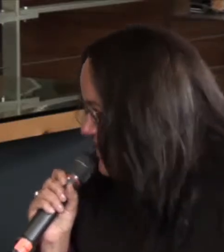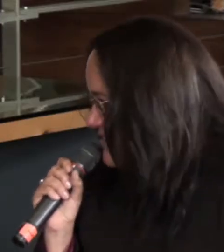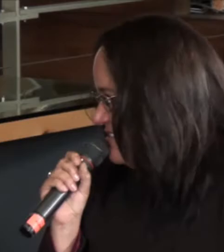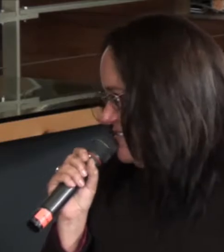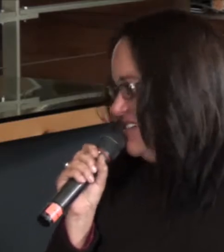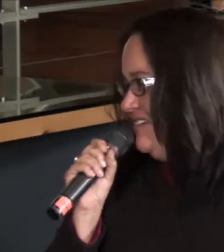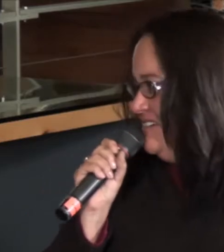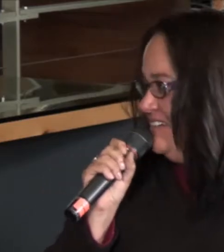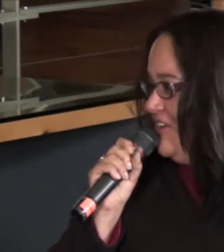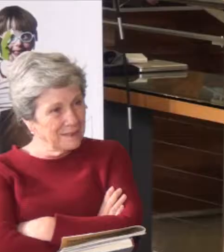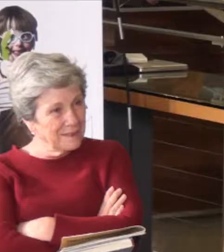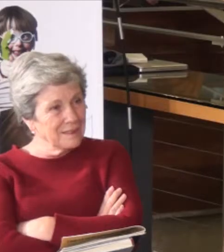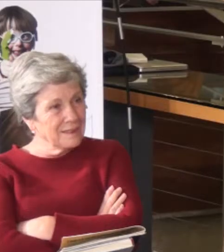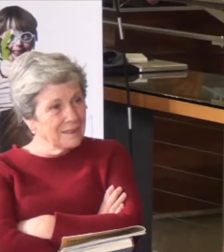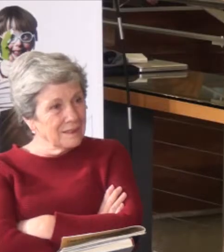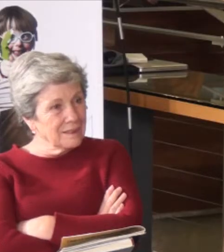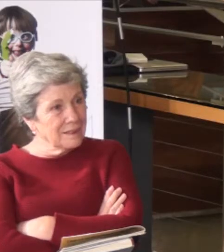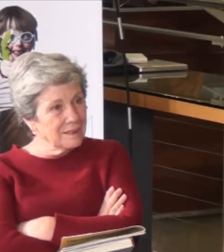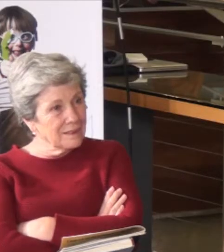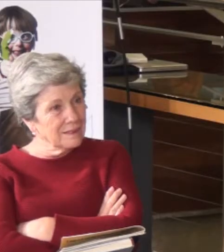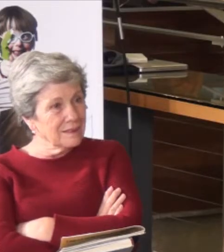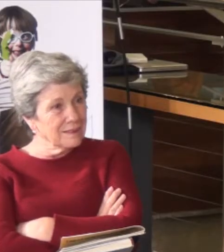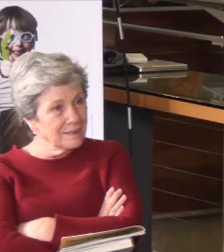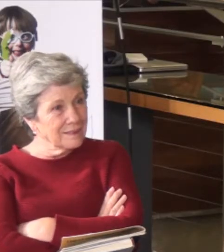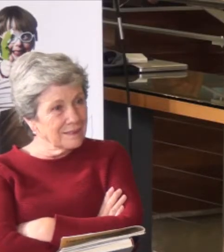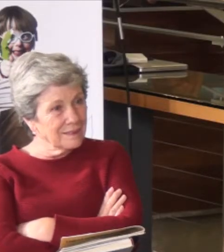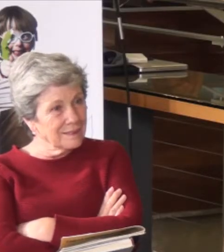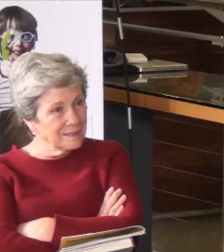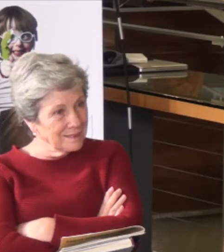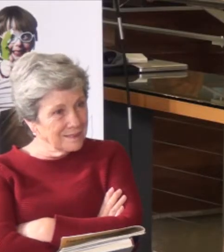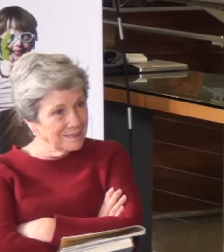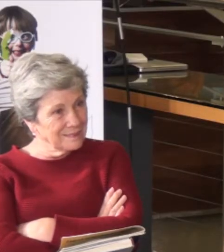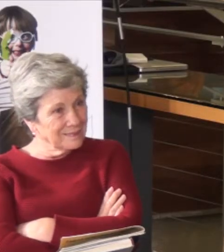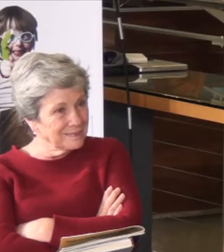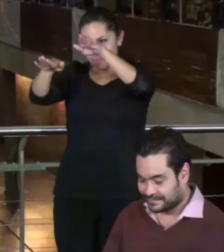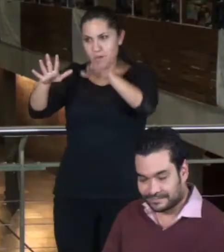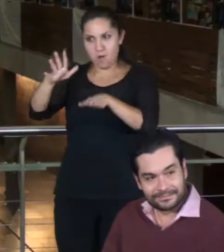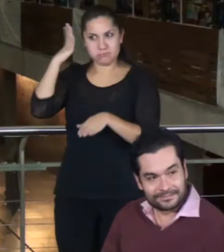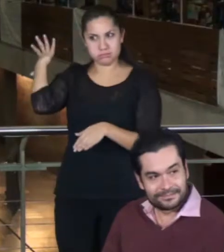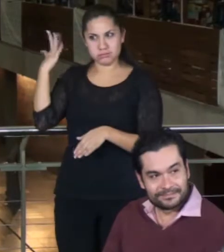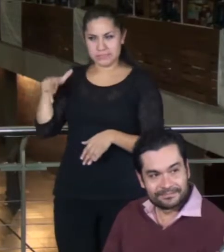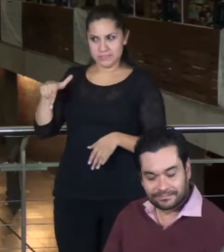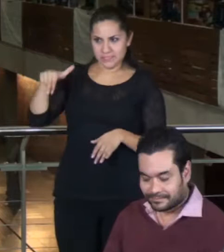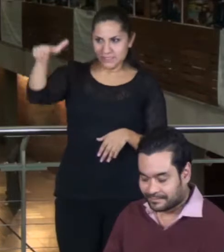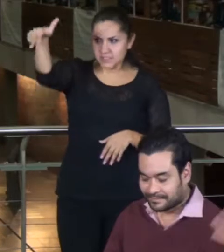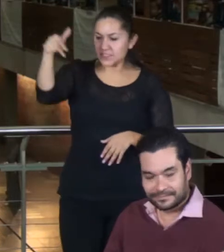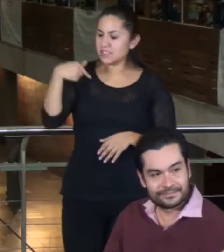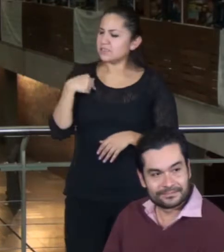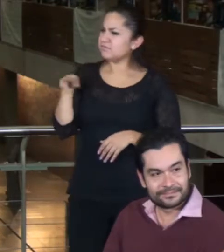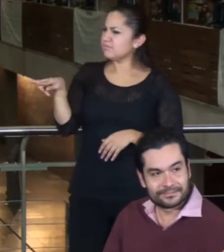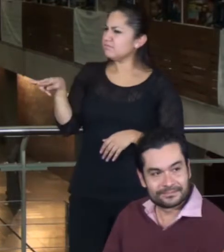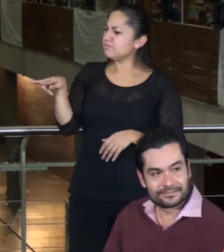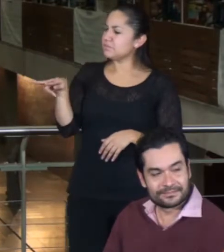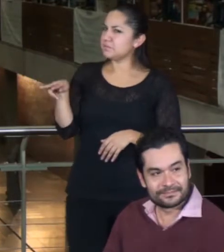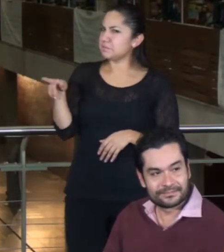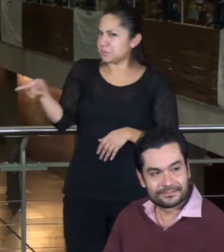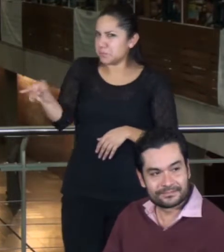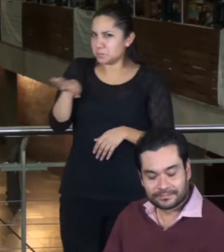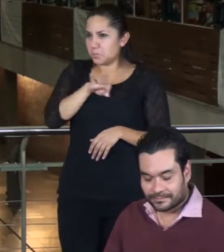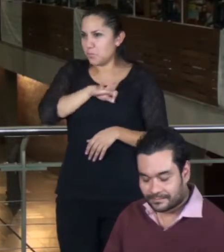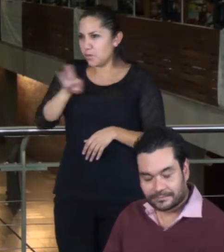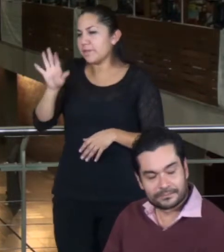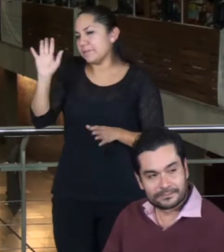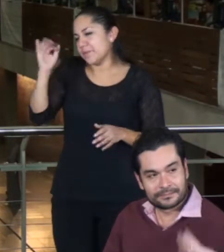pies no con una rapidez que pues cualquier niño supongo que